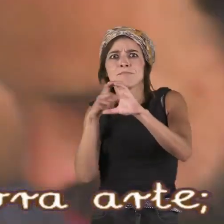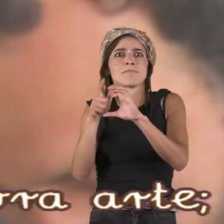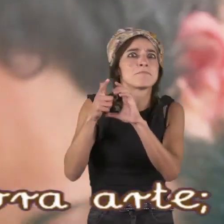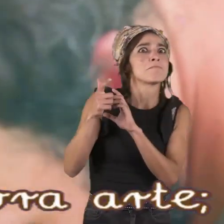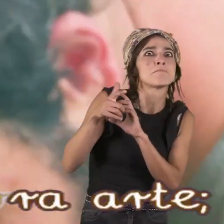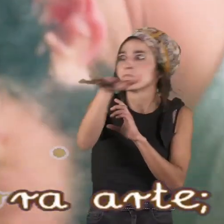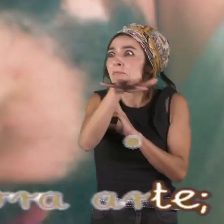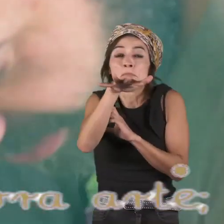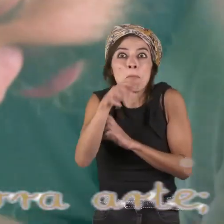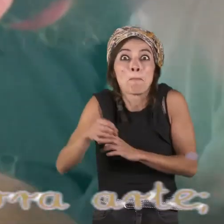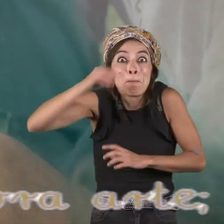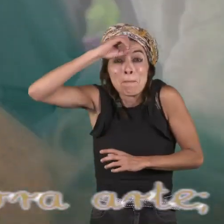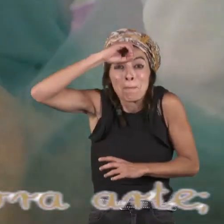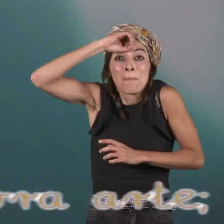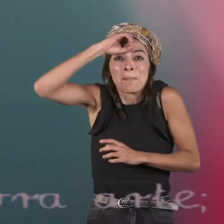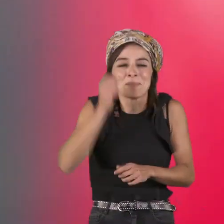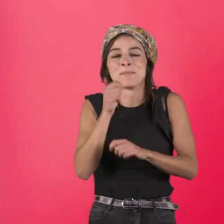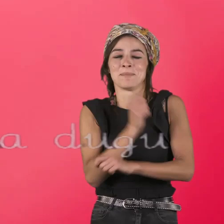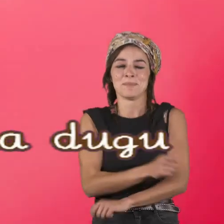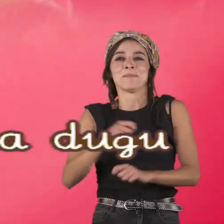inork ez daki nor arte.